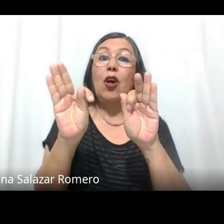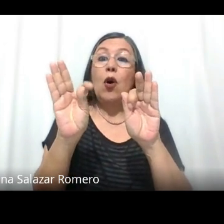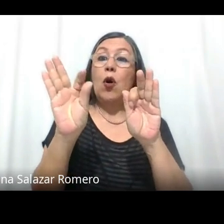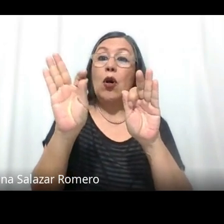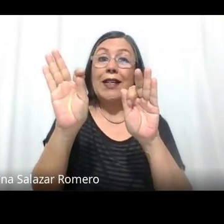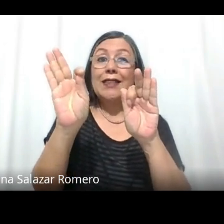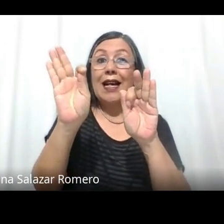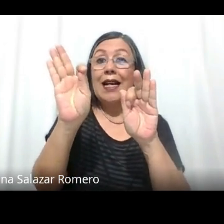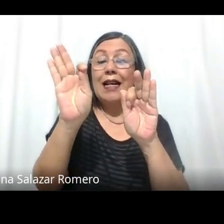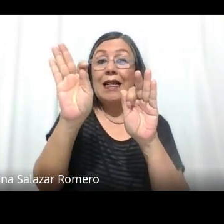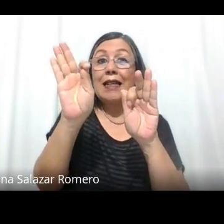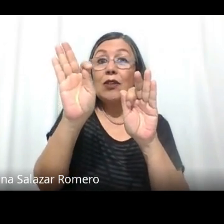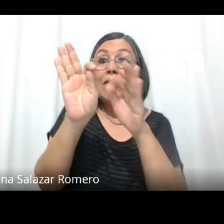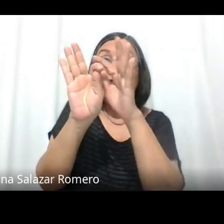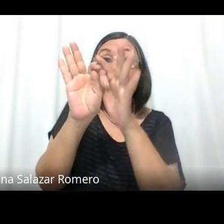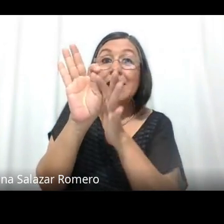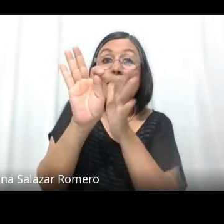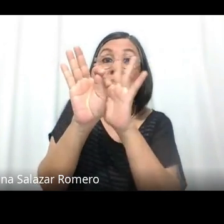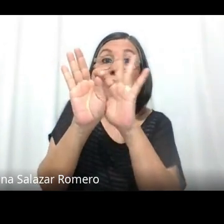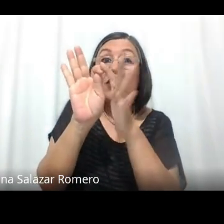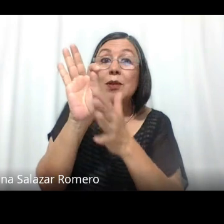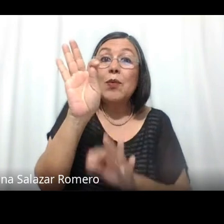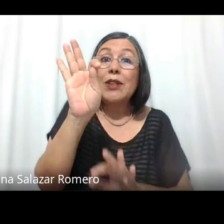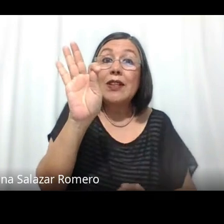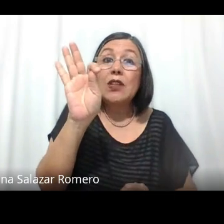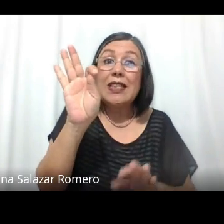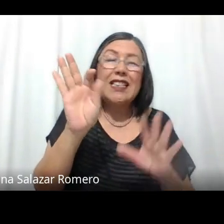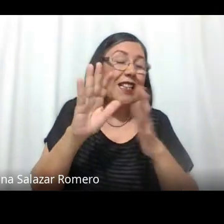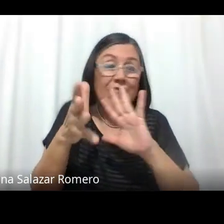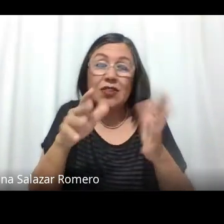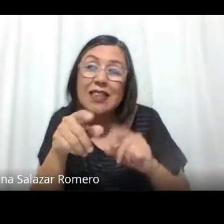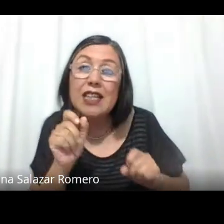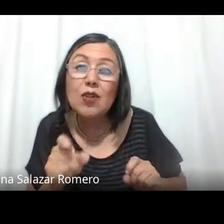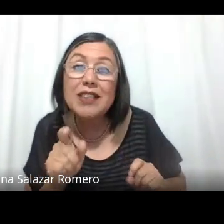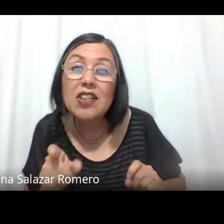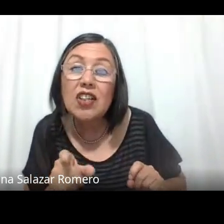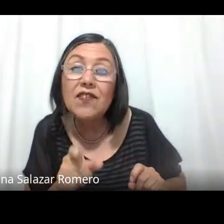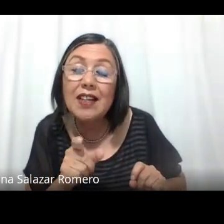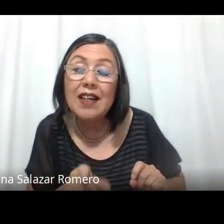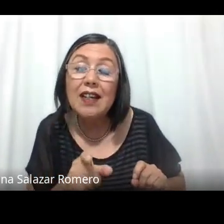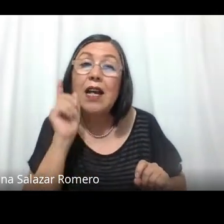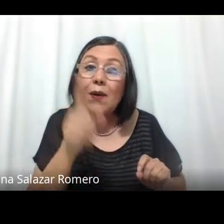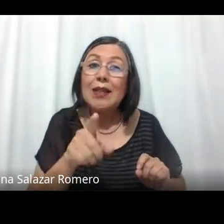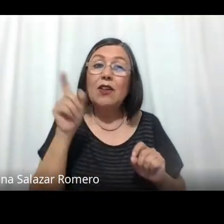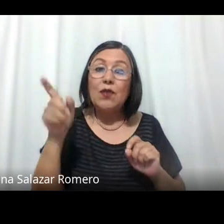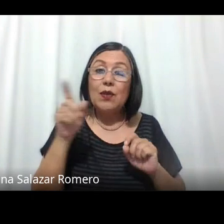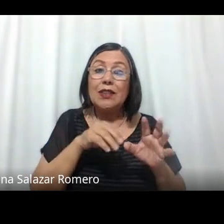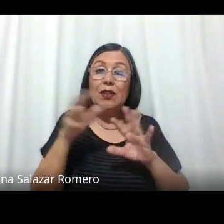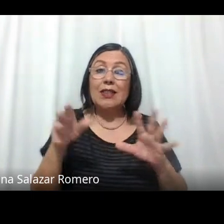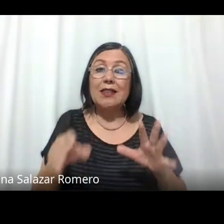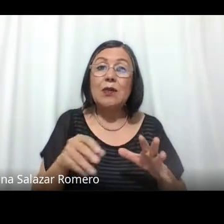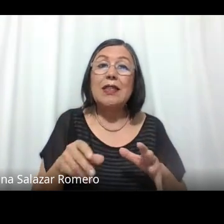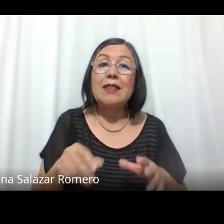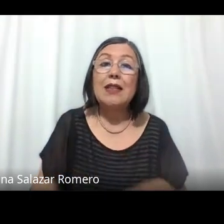dentro, o hace contacto y nada más está sobrepuesto el dedo índice. Entonces ahí yo me tengo que fijar cuál es la